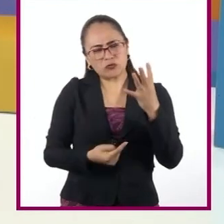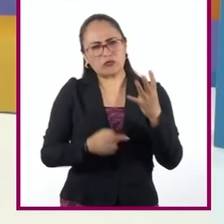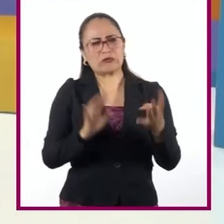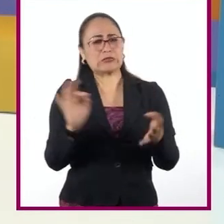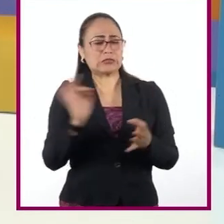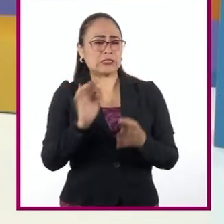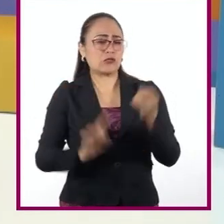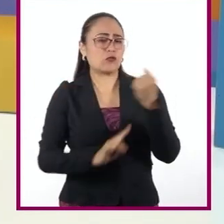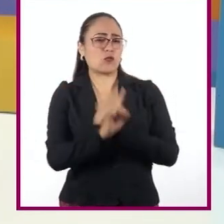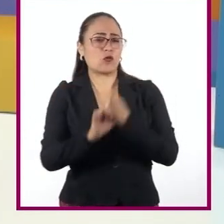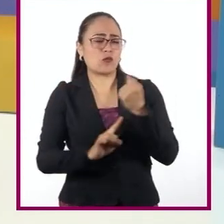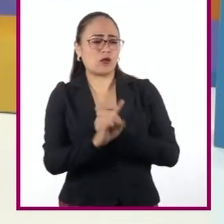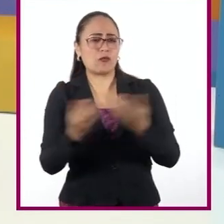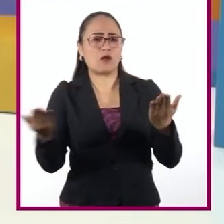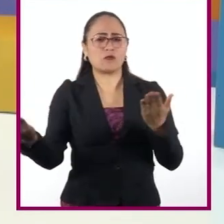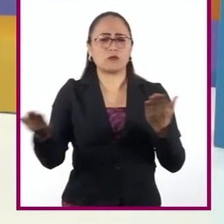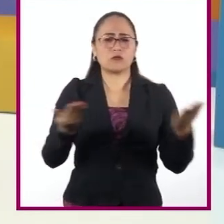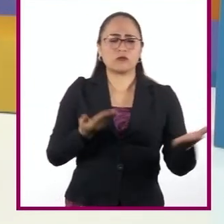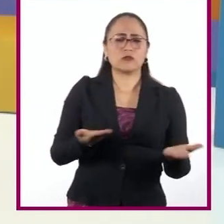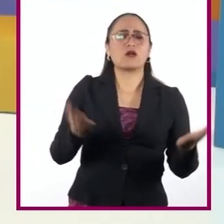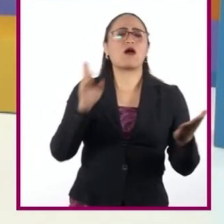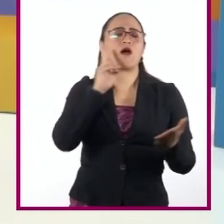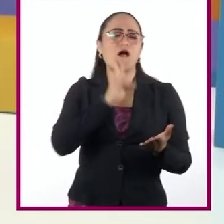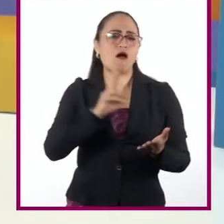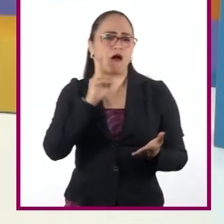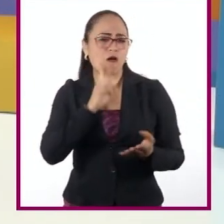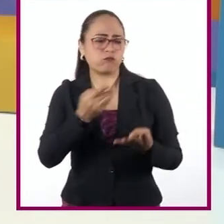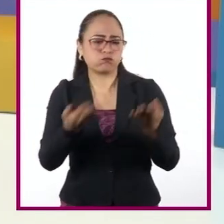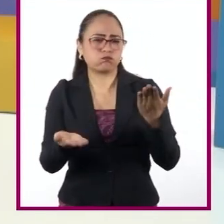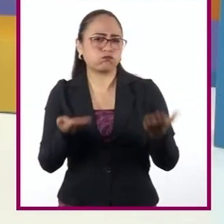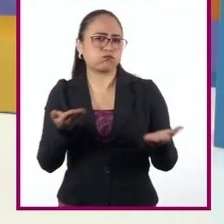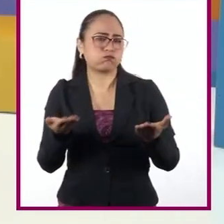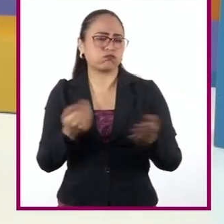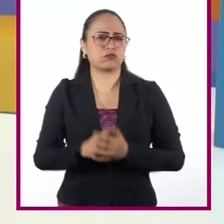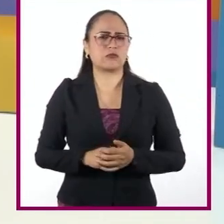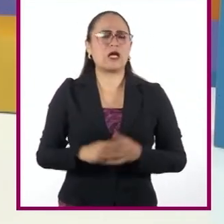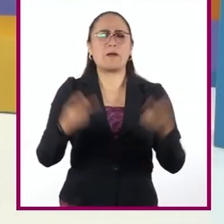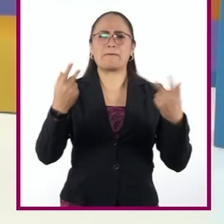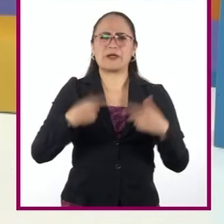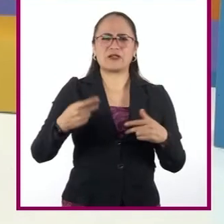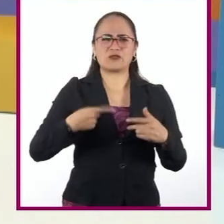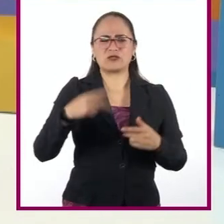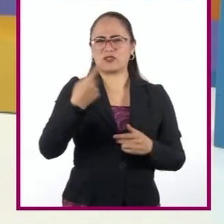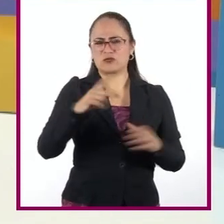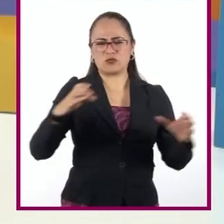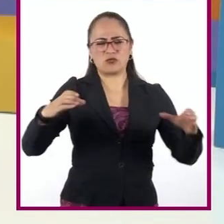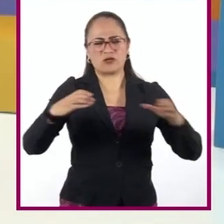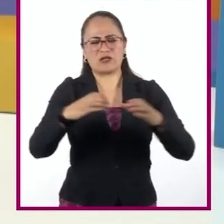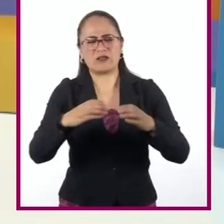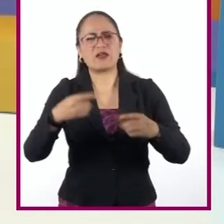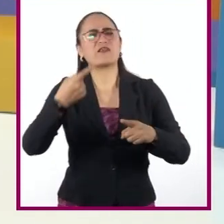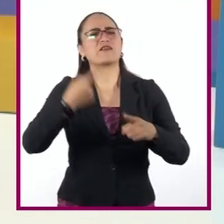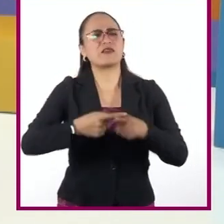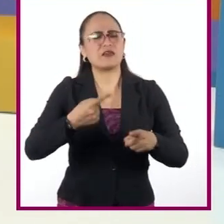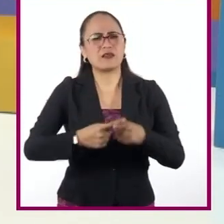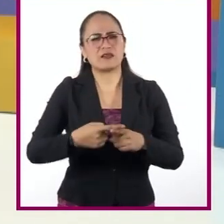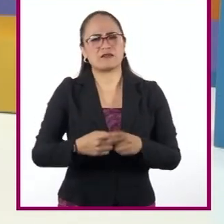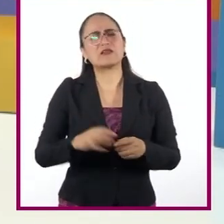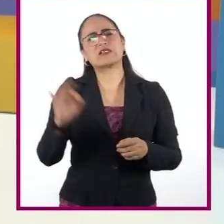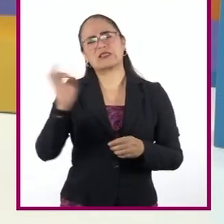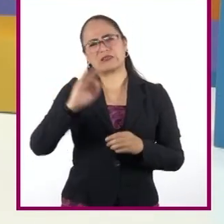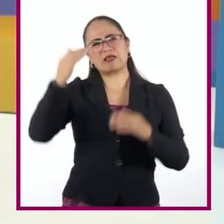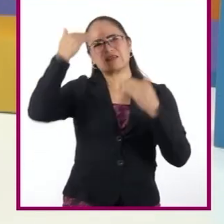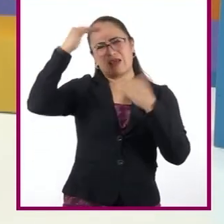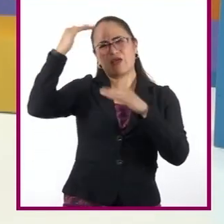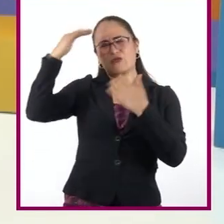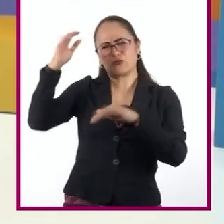hay dificultades entre las personas. ¿Cómo son estas personas en su localidad? Pueden indagar con los adultos de su